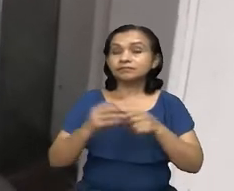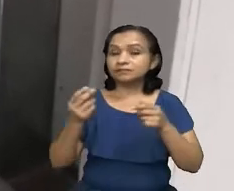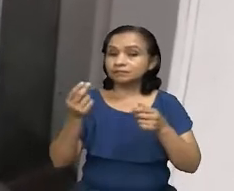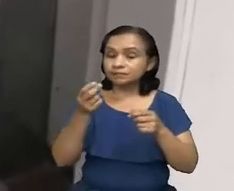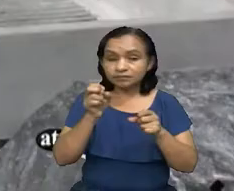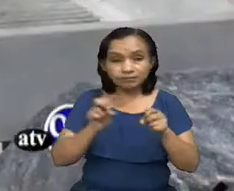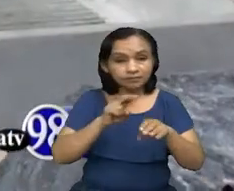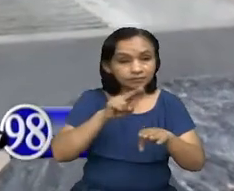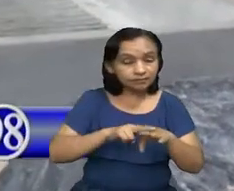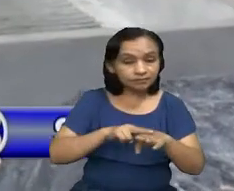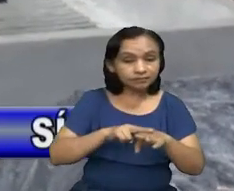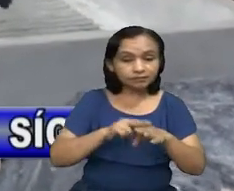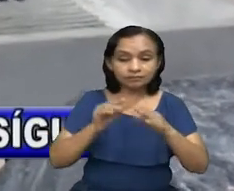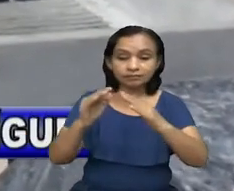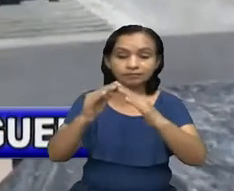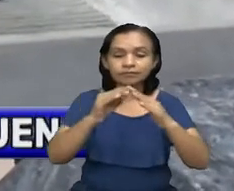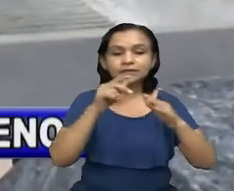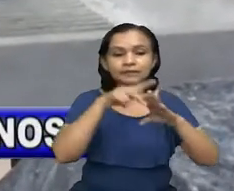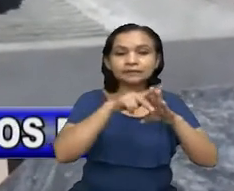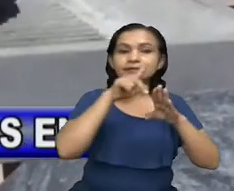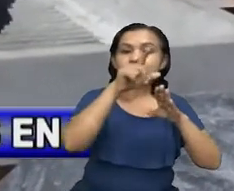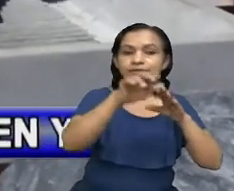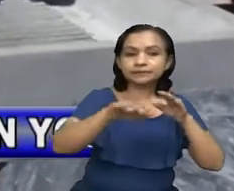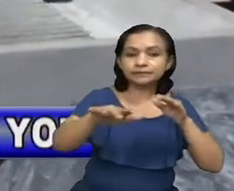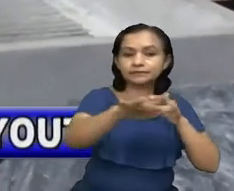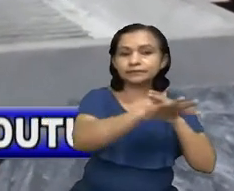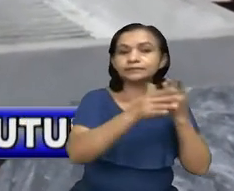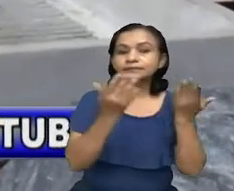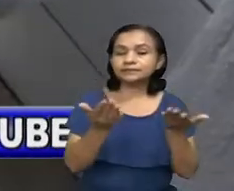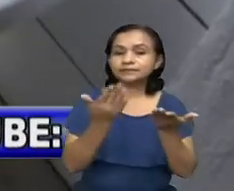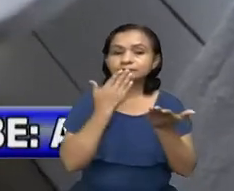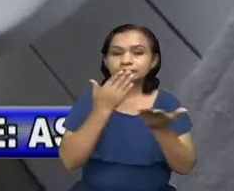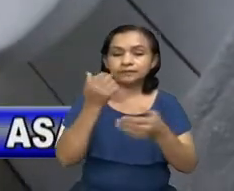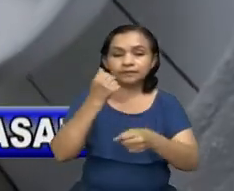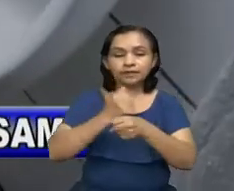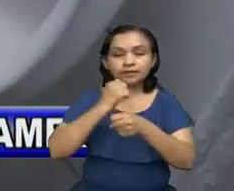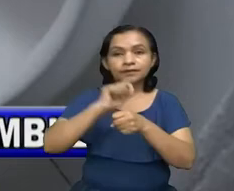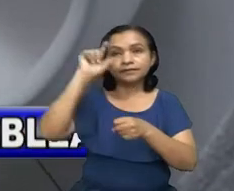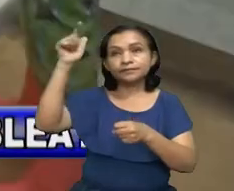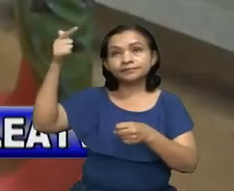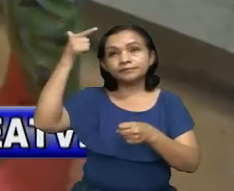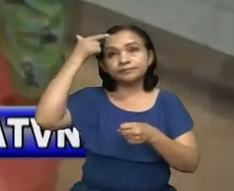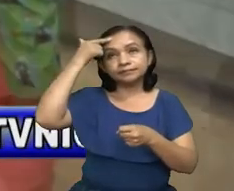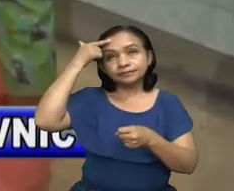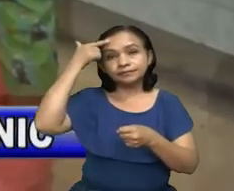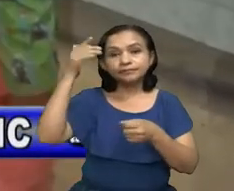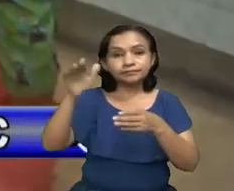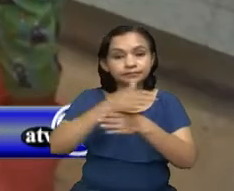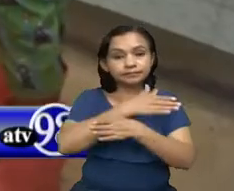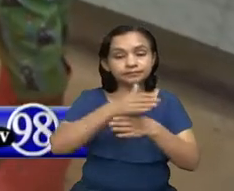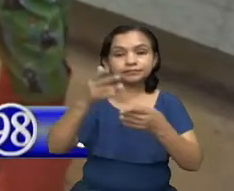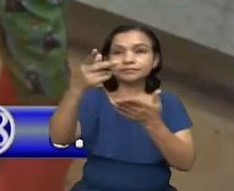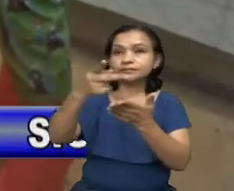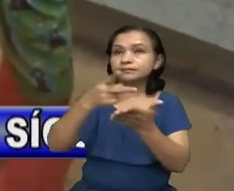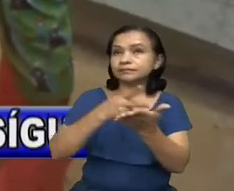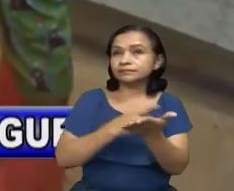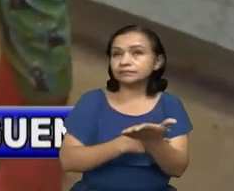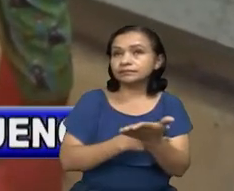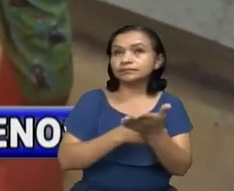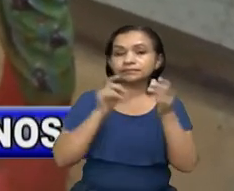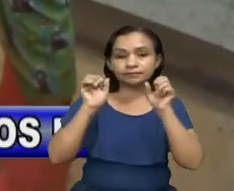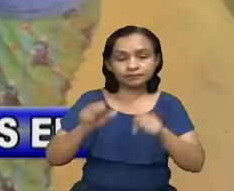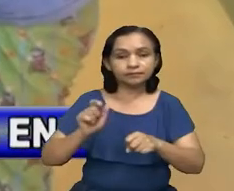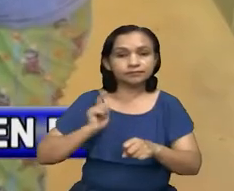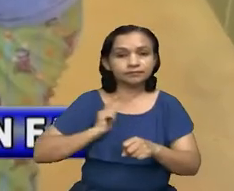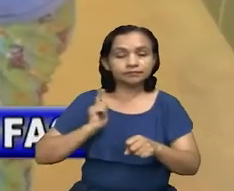sino que también a nivel rural. Gracias al trabajo del buen gobierno sandinista, a través de los diferentes proyectos, se cuenta con